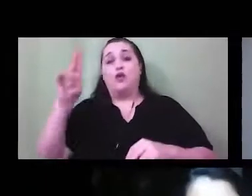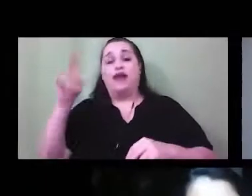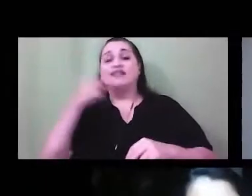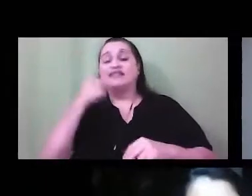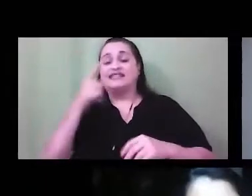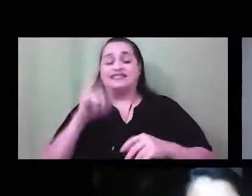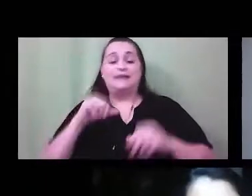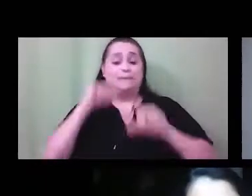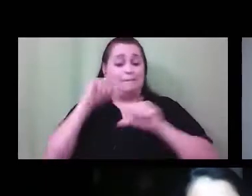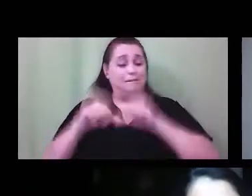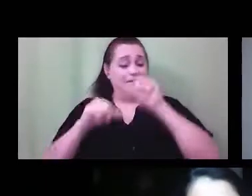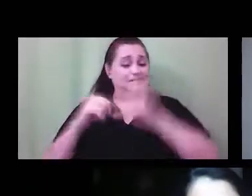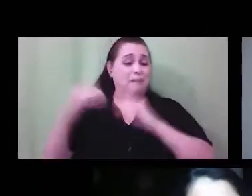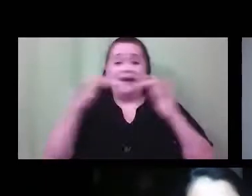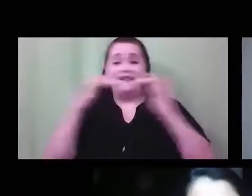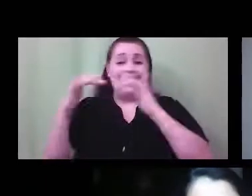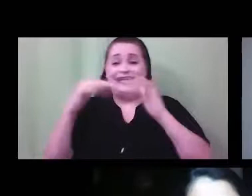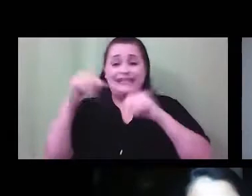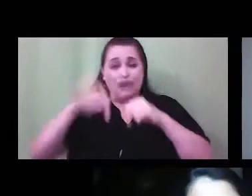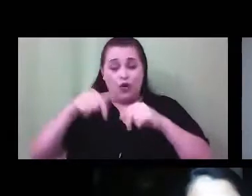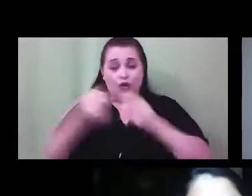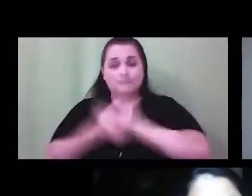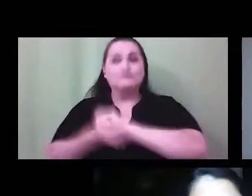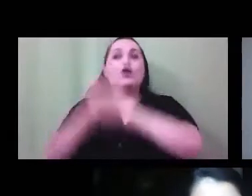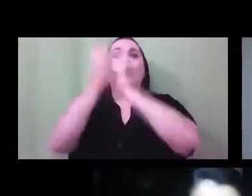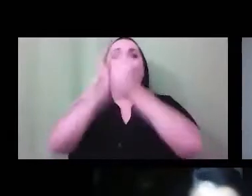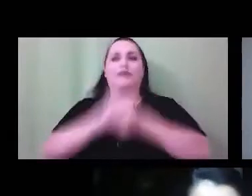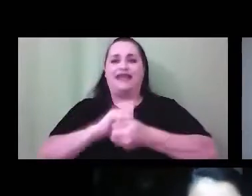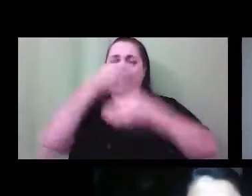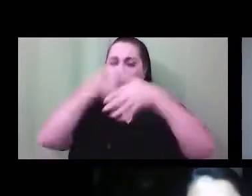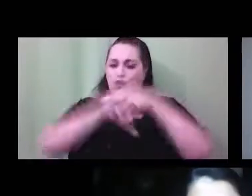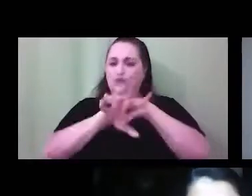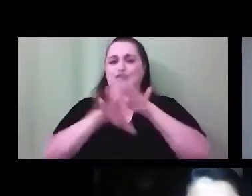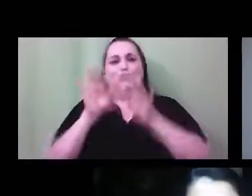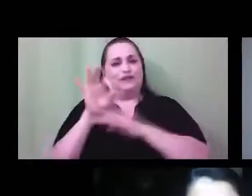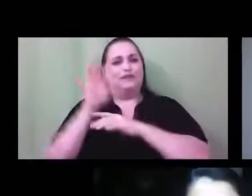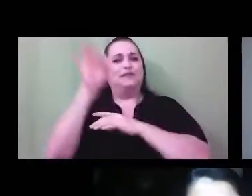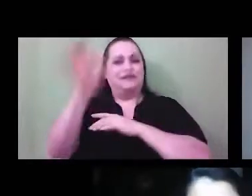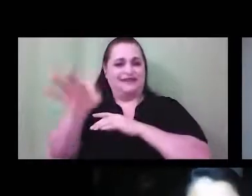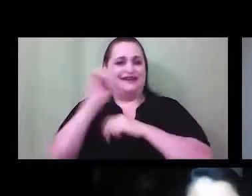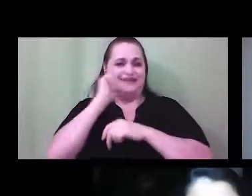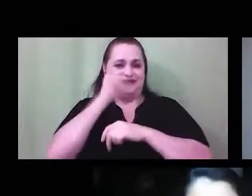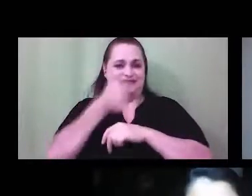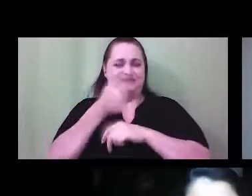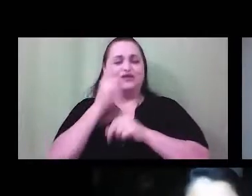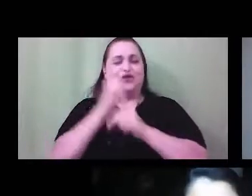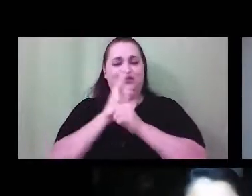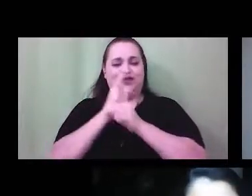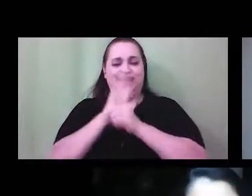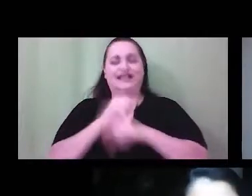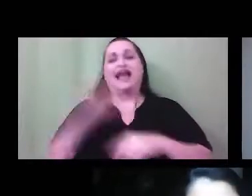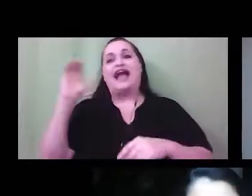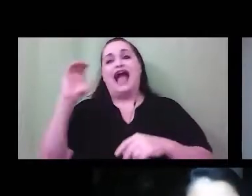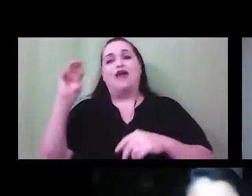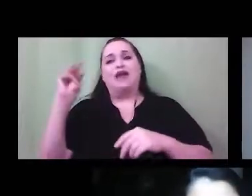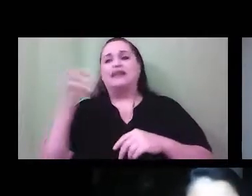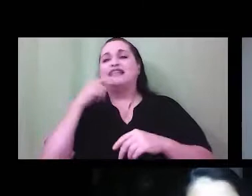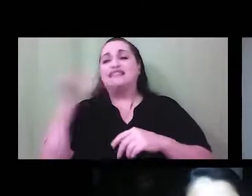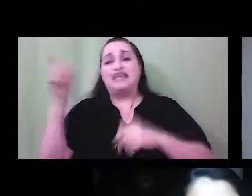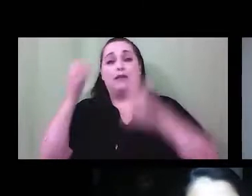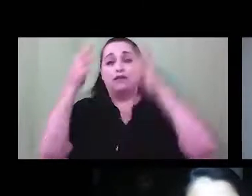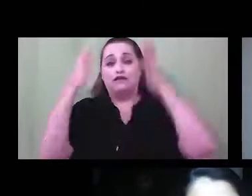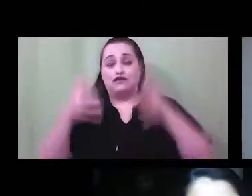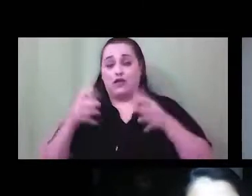las batallas de hoy se convierten en la inclusión del mañana. Caroline Mena dice que ella es docente de